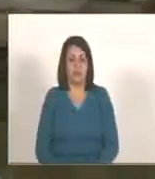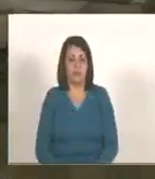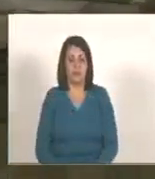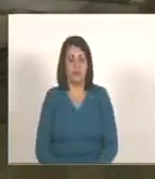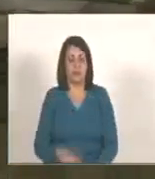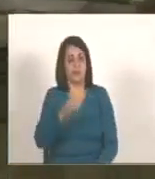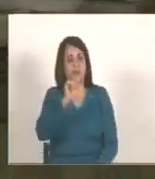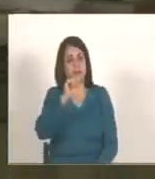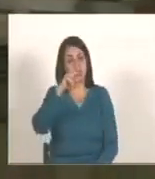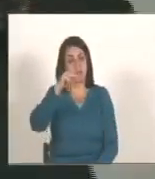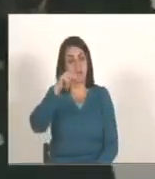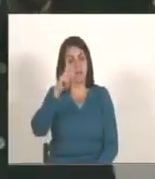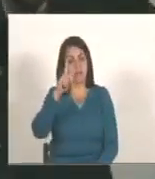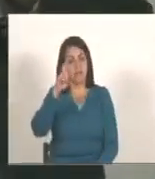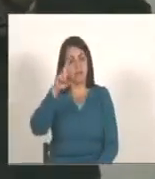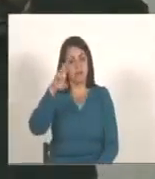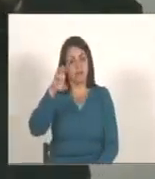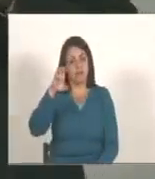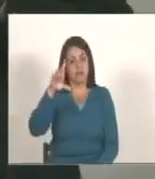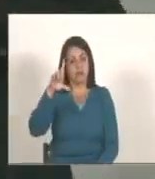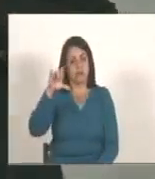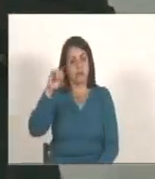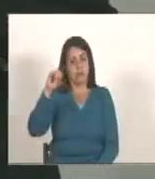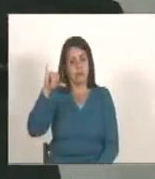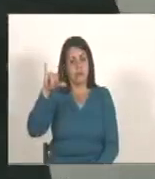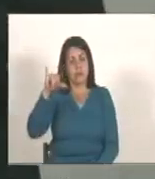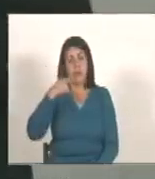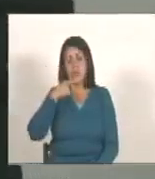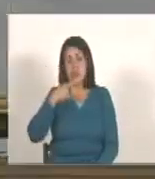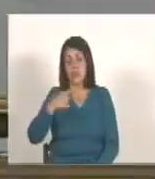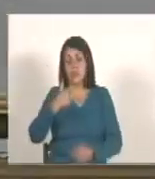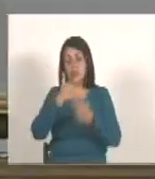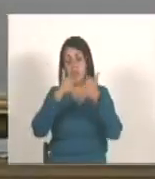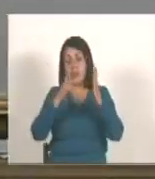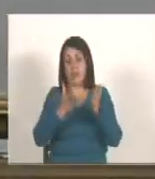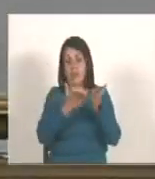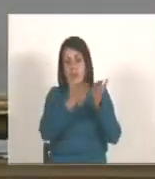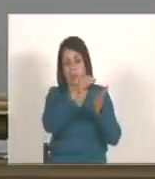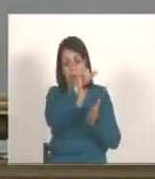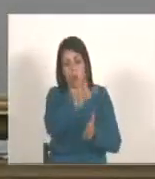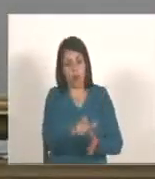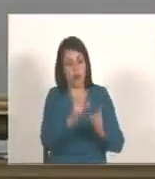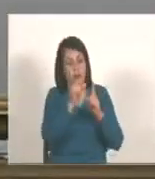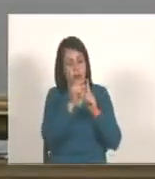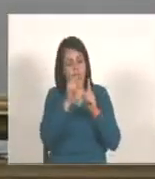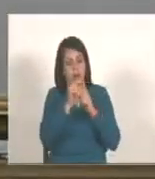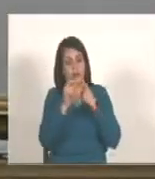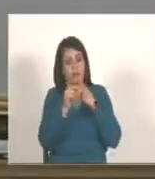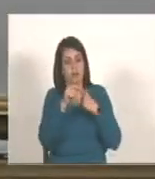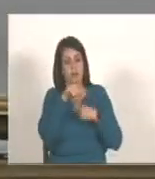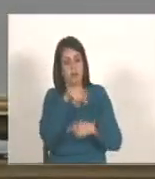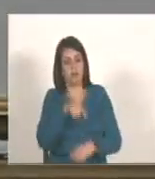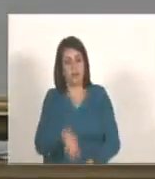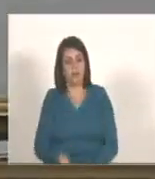Andrés Eloy Blanco dijo que se le atribuía al libertador la frase de que